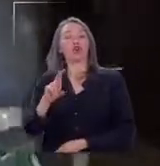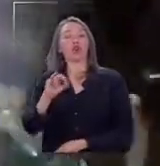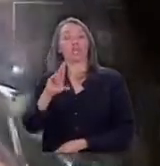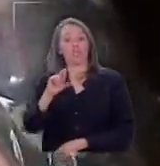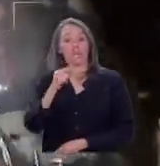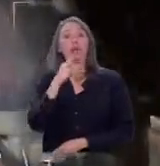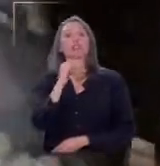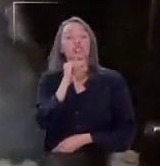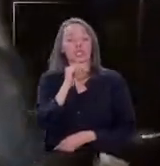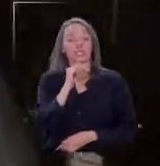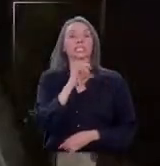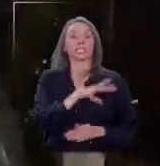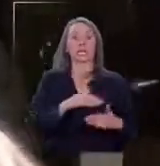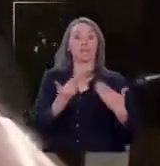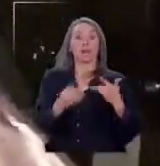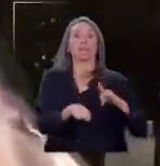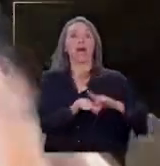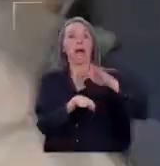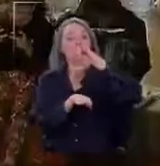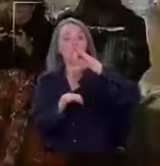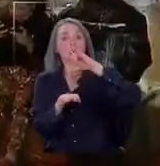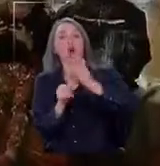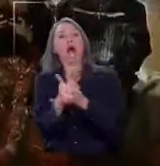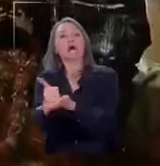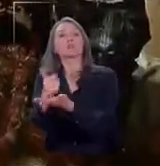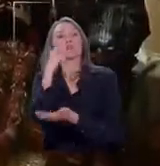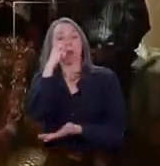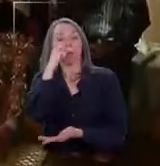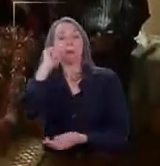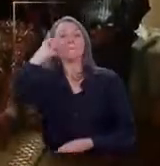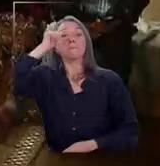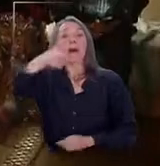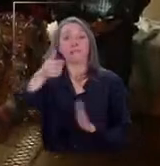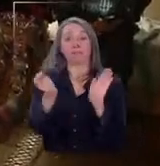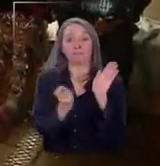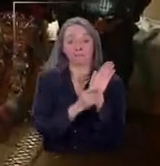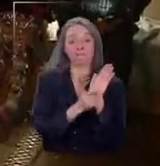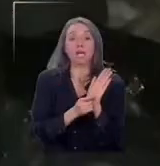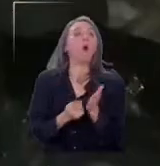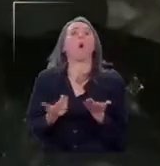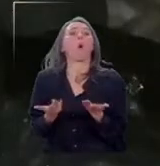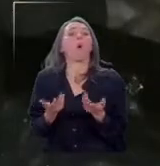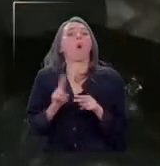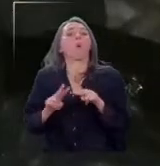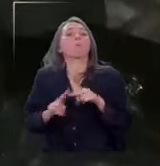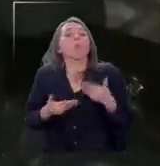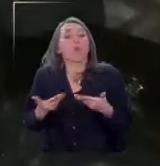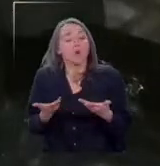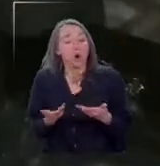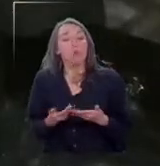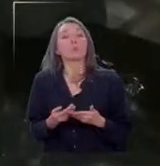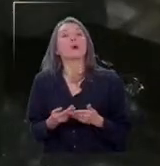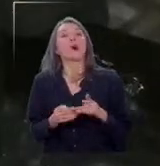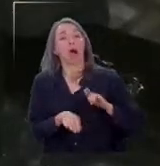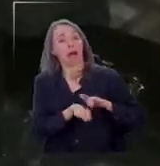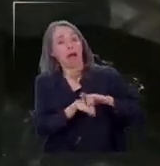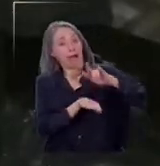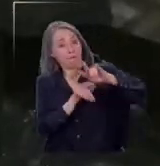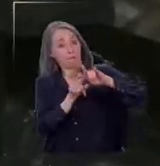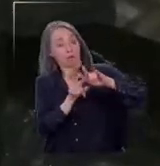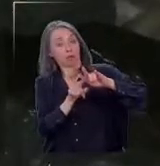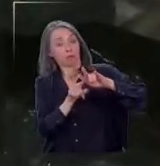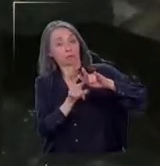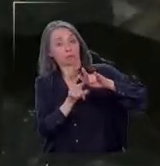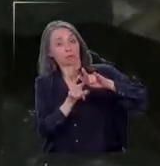vuelo humanitario que iba a estar planeado para mañana cómo iba a funcionar justamente se trataría de un vuelo que iban a